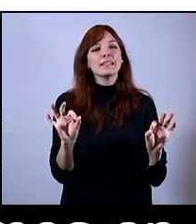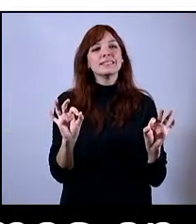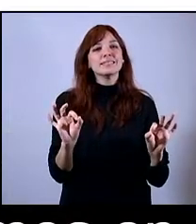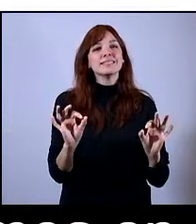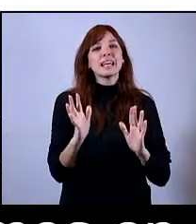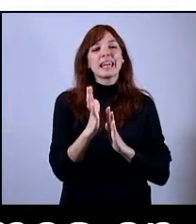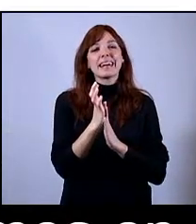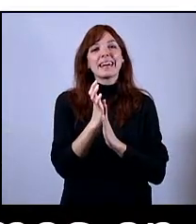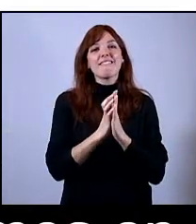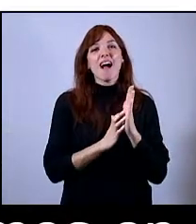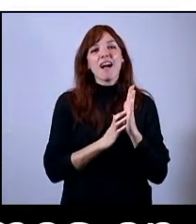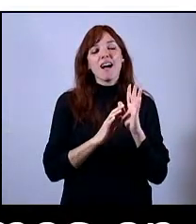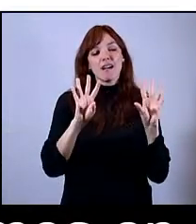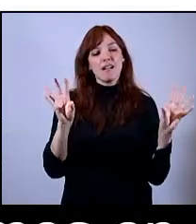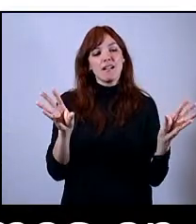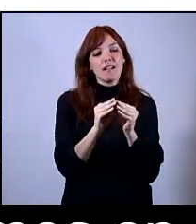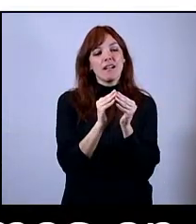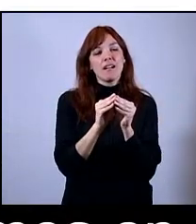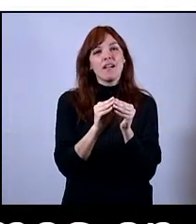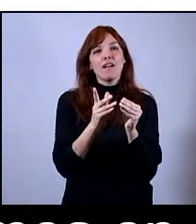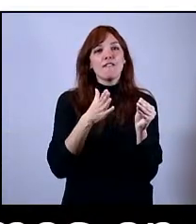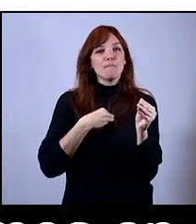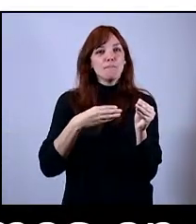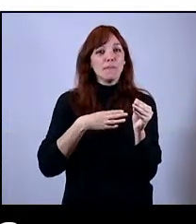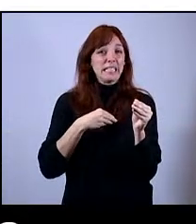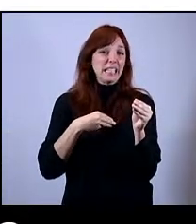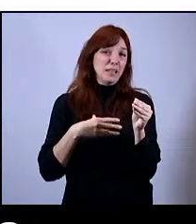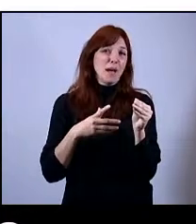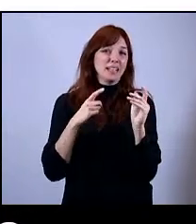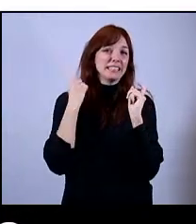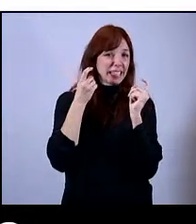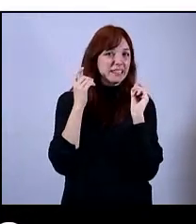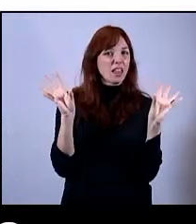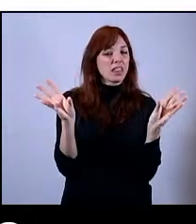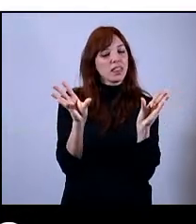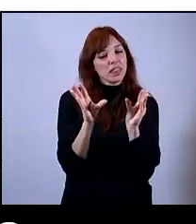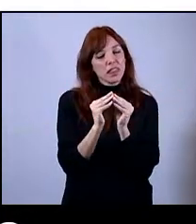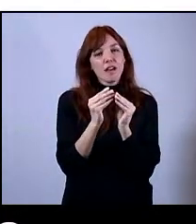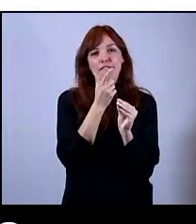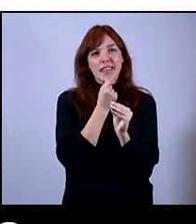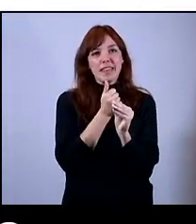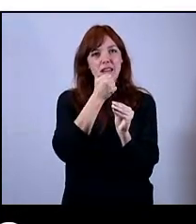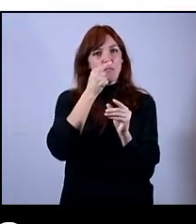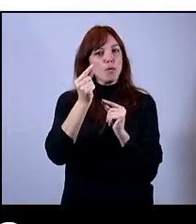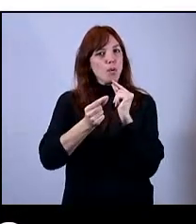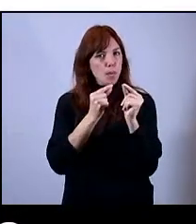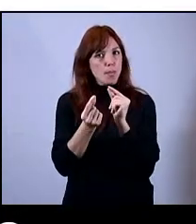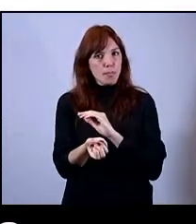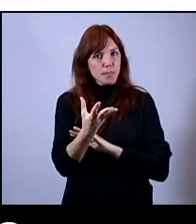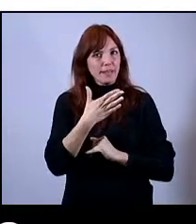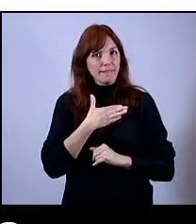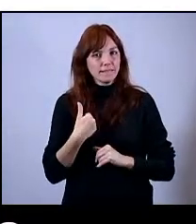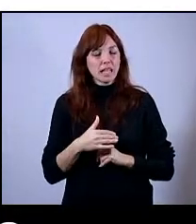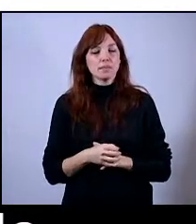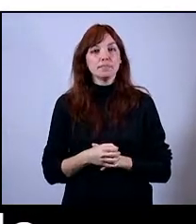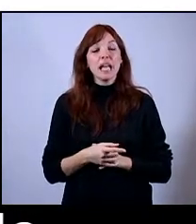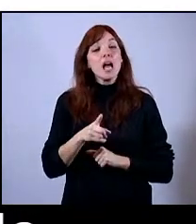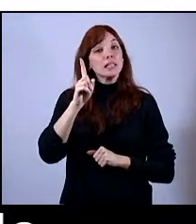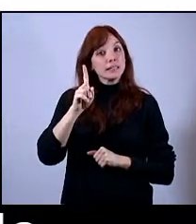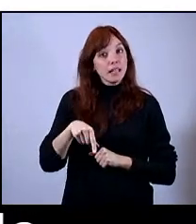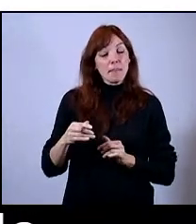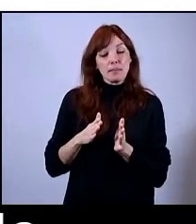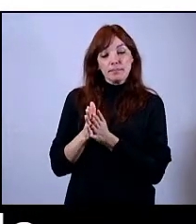rebaja de los trámites, de simplificación administrativa que vamos a ir implantando. También hemos impulsado por